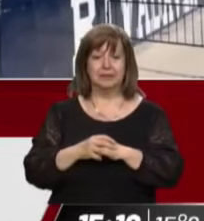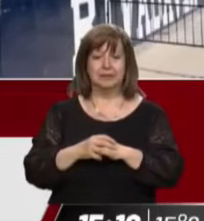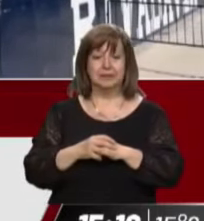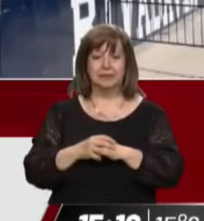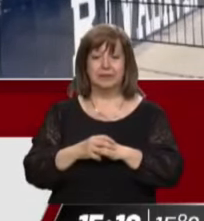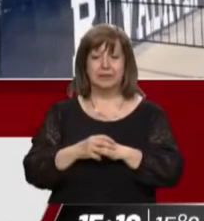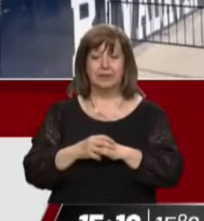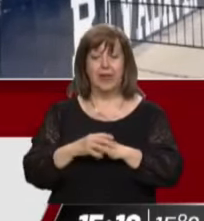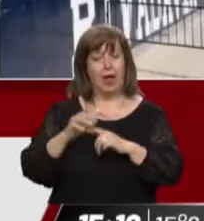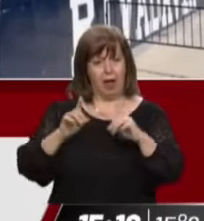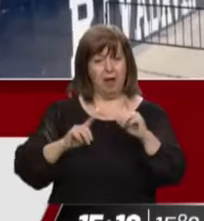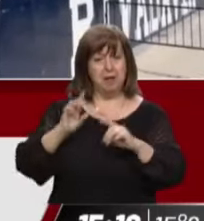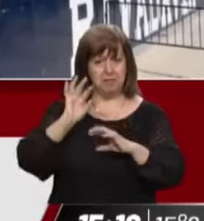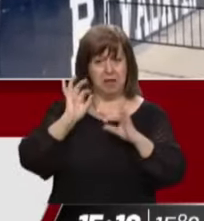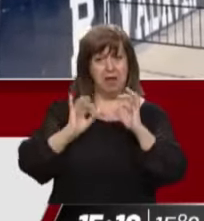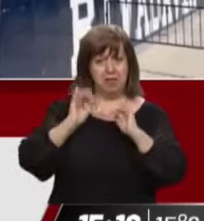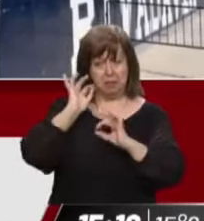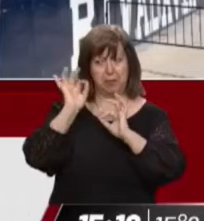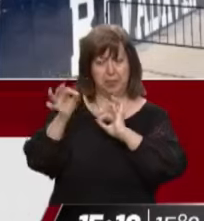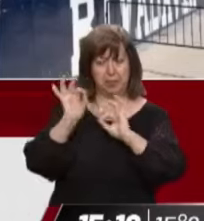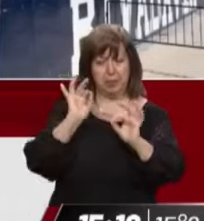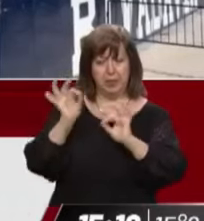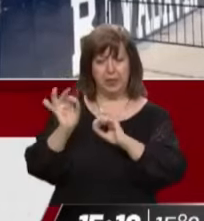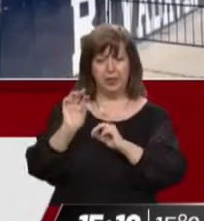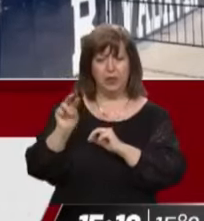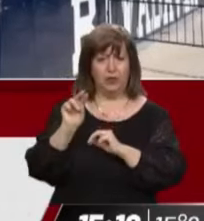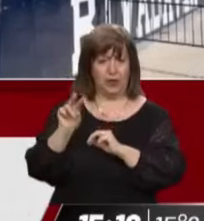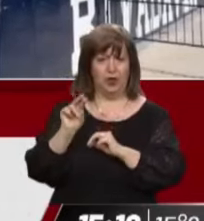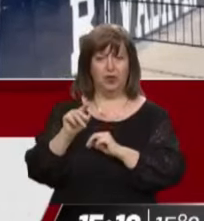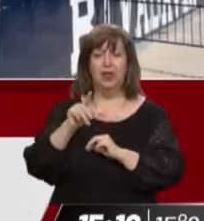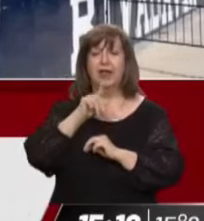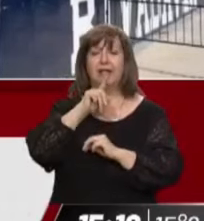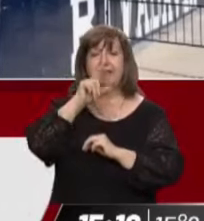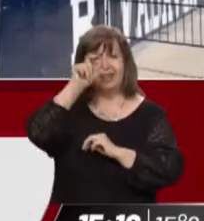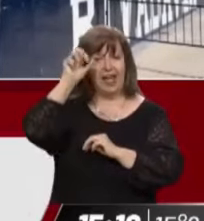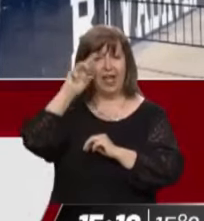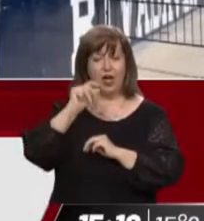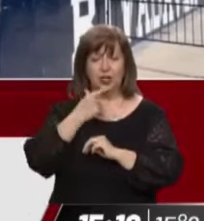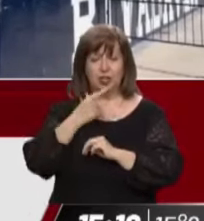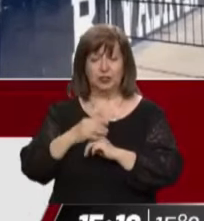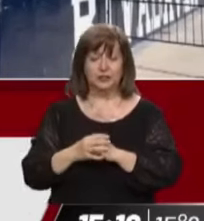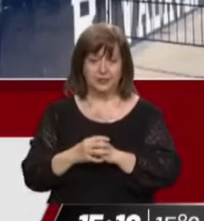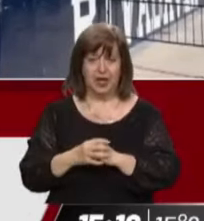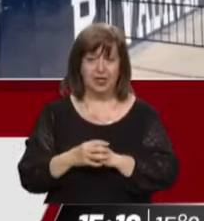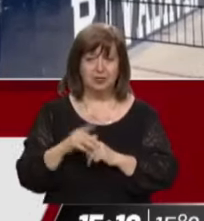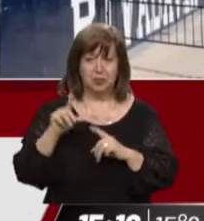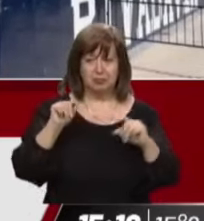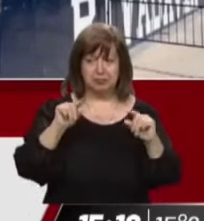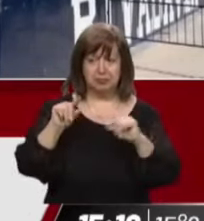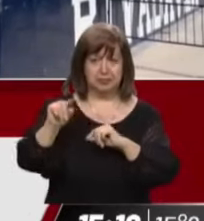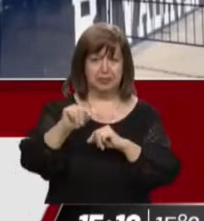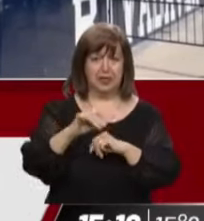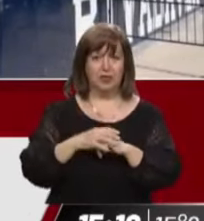cuidado, porque allá está gritando. ¿Cómo? ¿Te lo contaron ellos, digo?